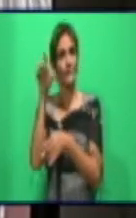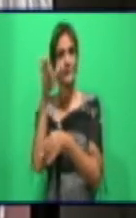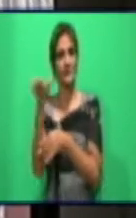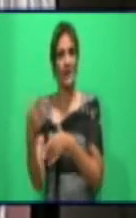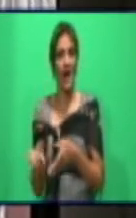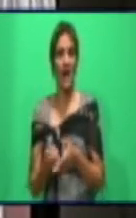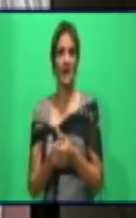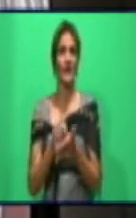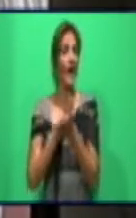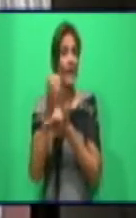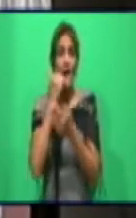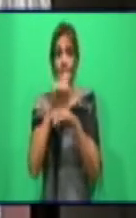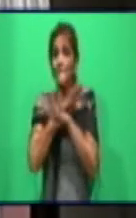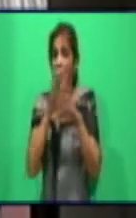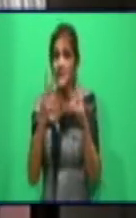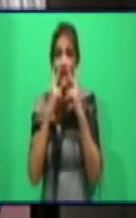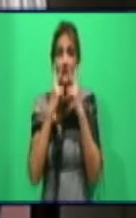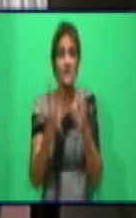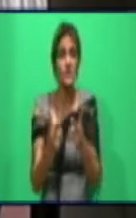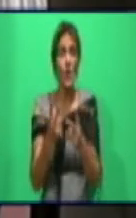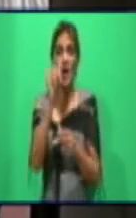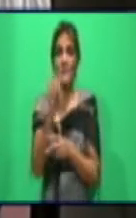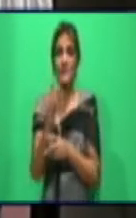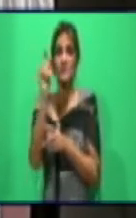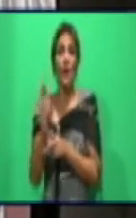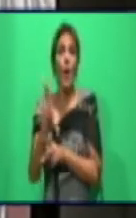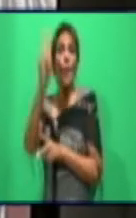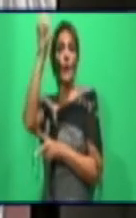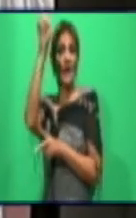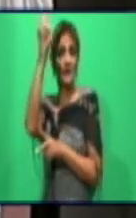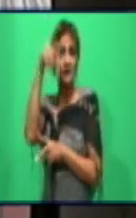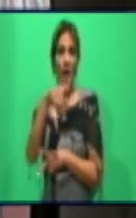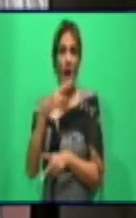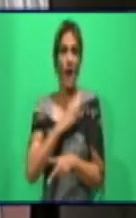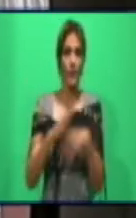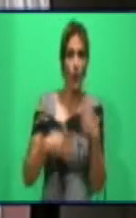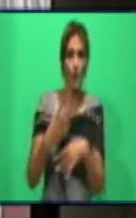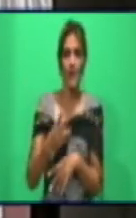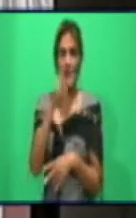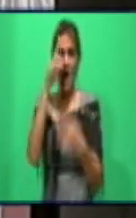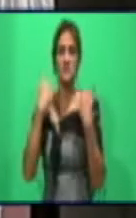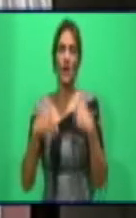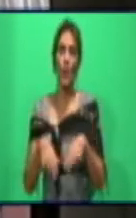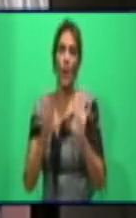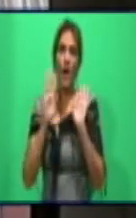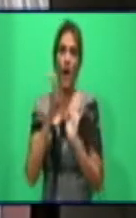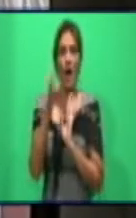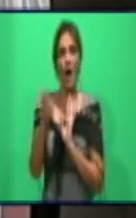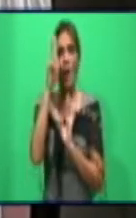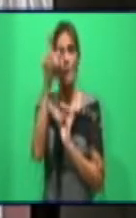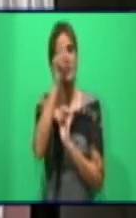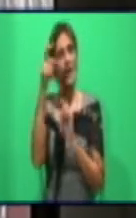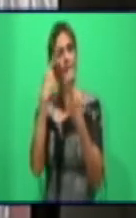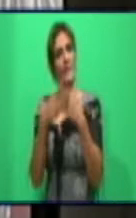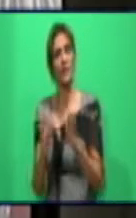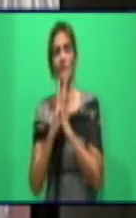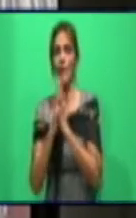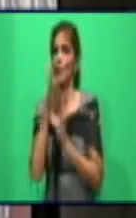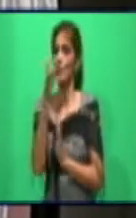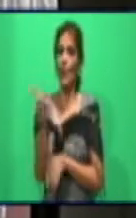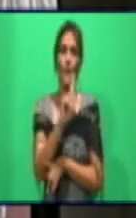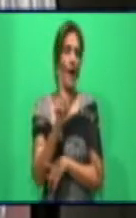urgencia y emergencia y lo que sea impostergable ahora puede ser contraproducente visitar ir allí y tratar